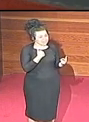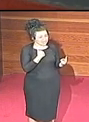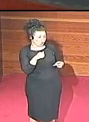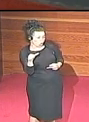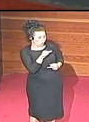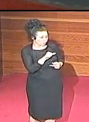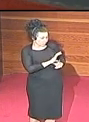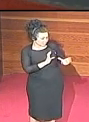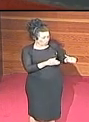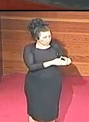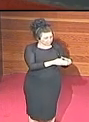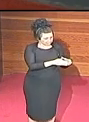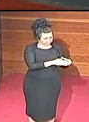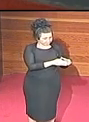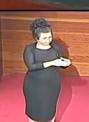colectivo.